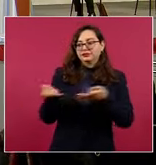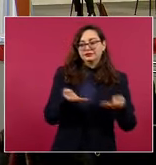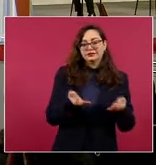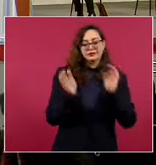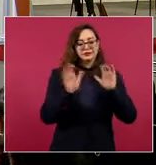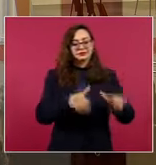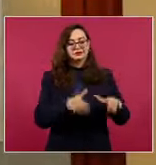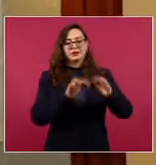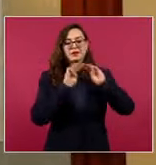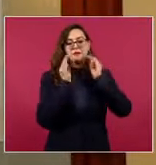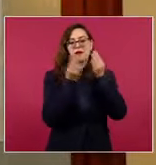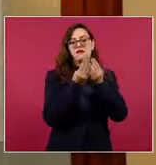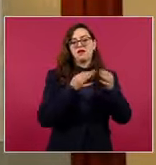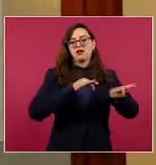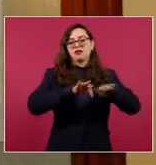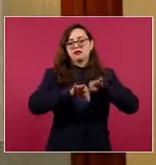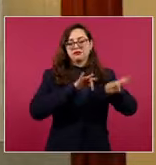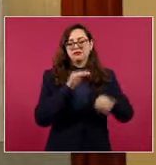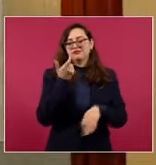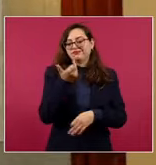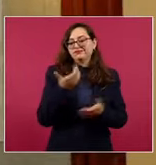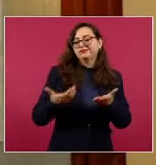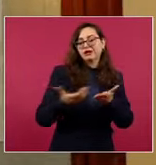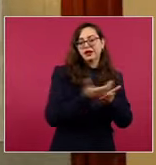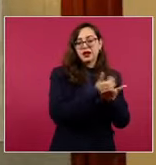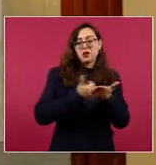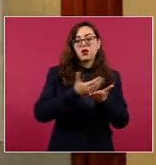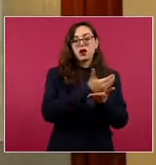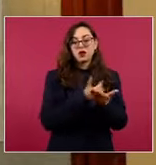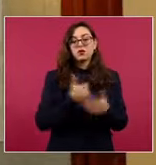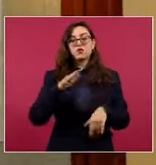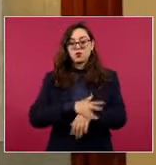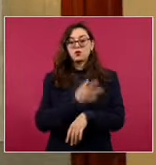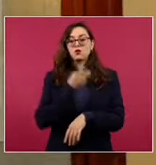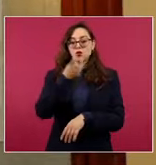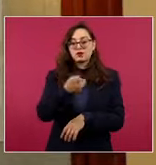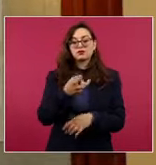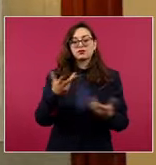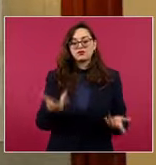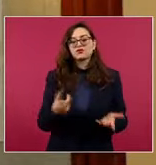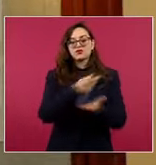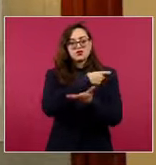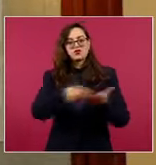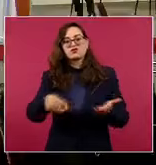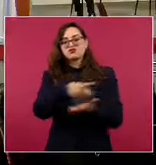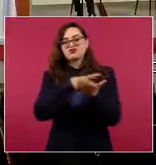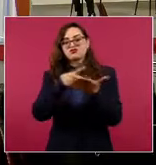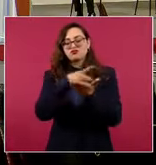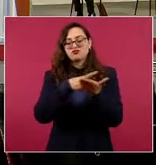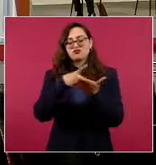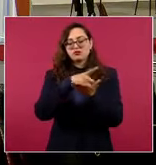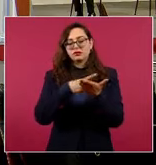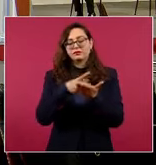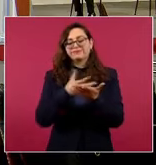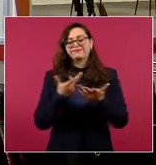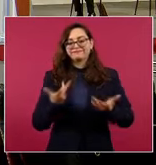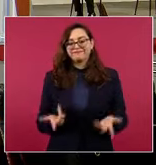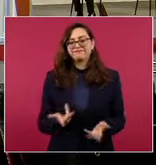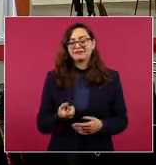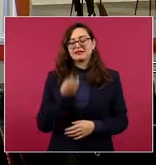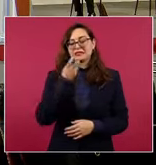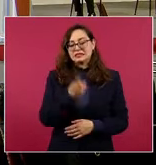permiten tener la posibilidad de adquirir algún tipo de drogas. Esto desafortunadamente